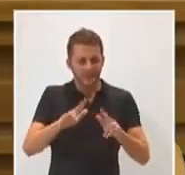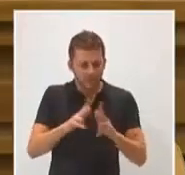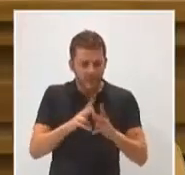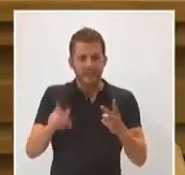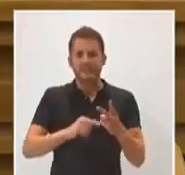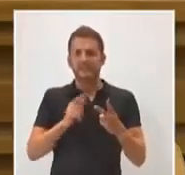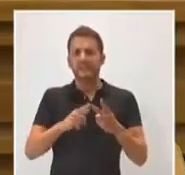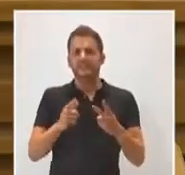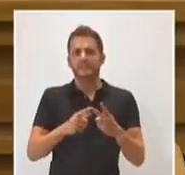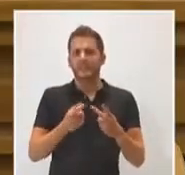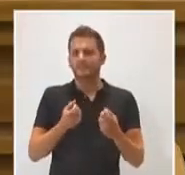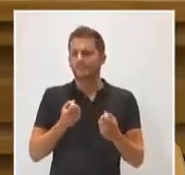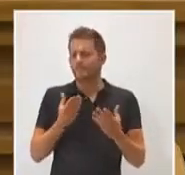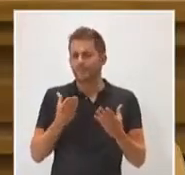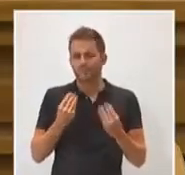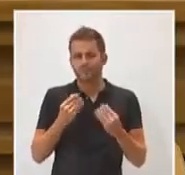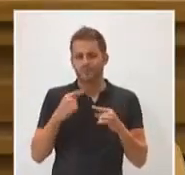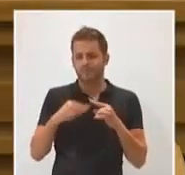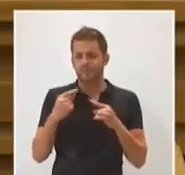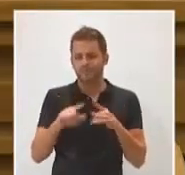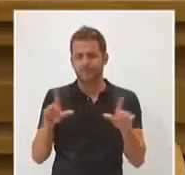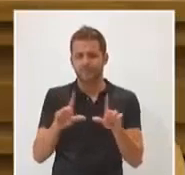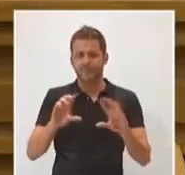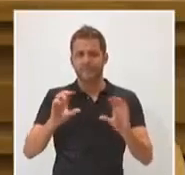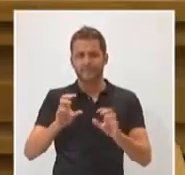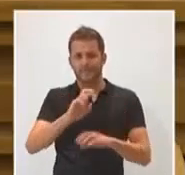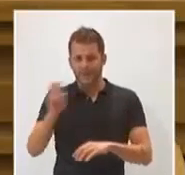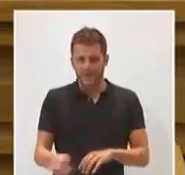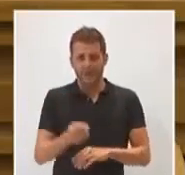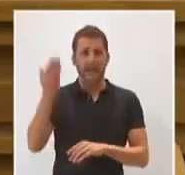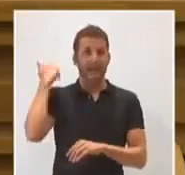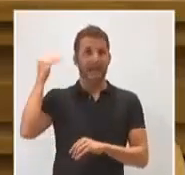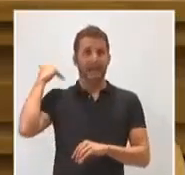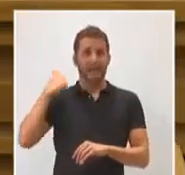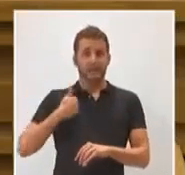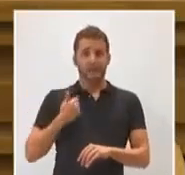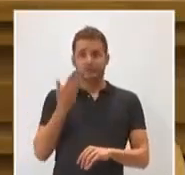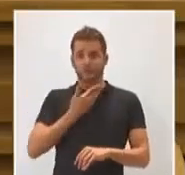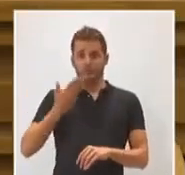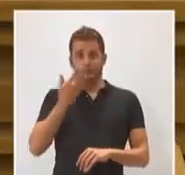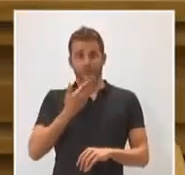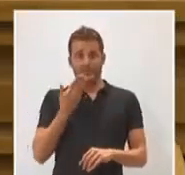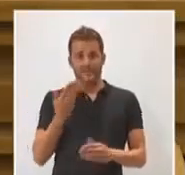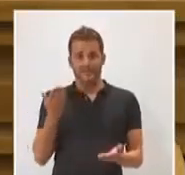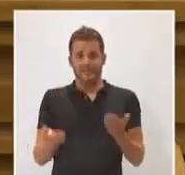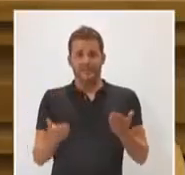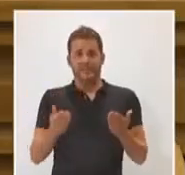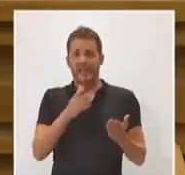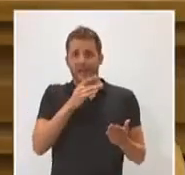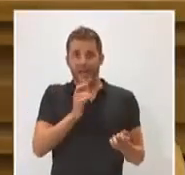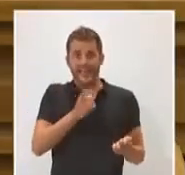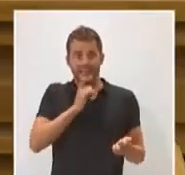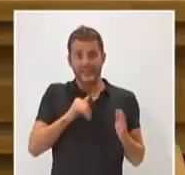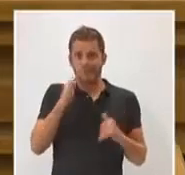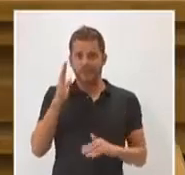miles de mensajes que se dan por los medios de comunicación que en la época en que yo estudié que eran habas contadas salidas del colegio y